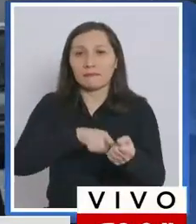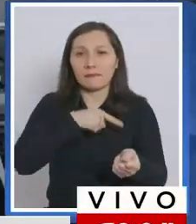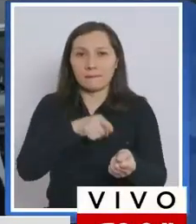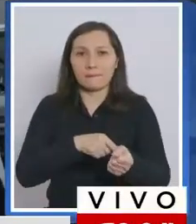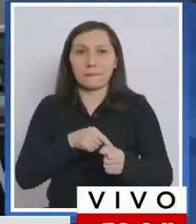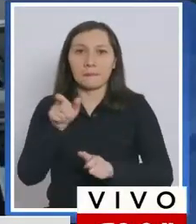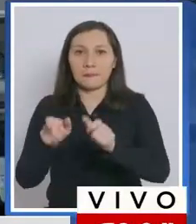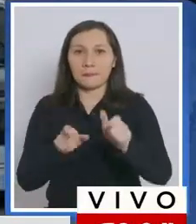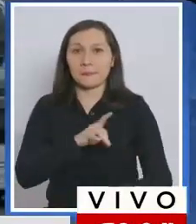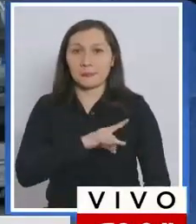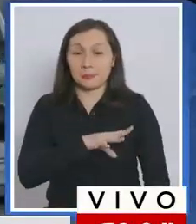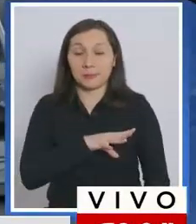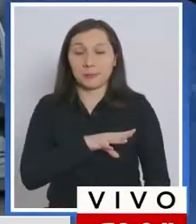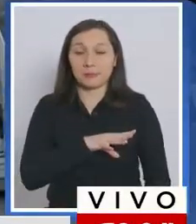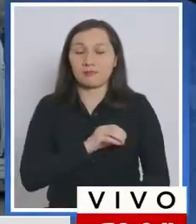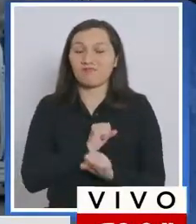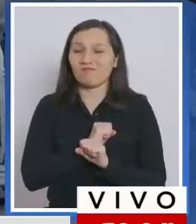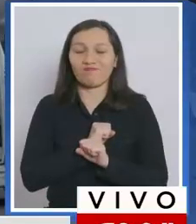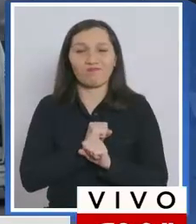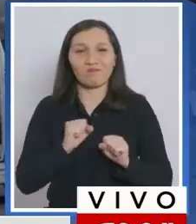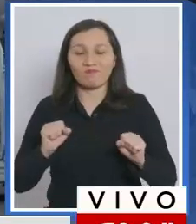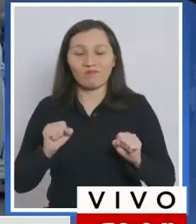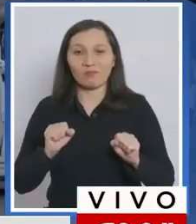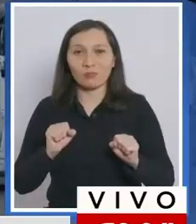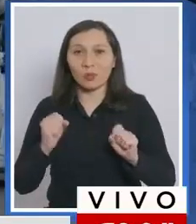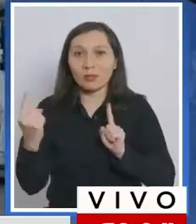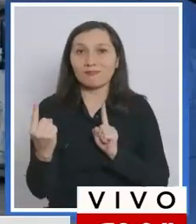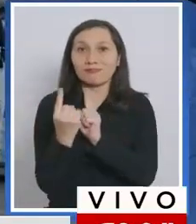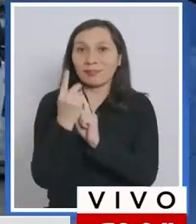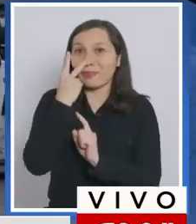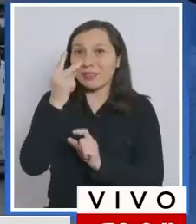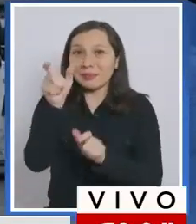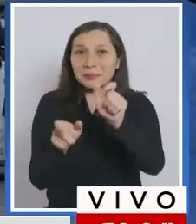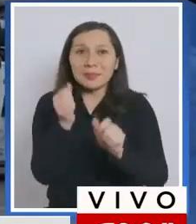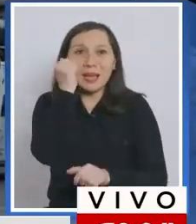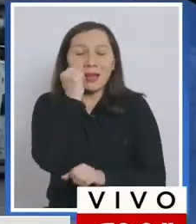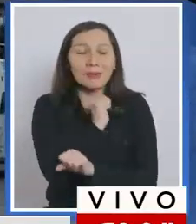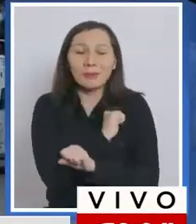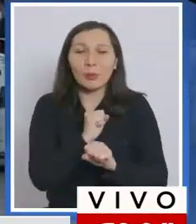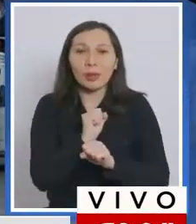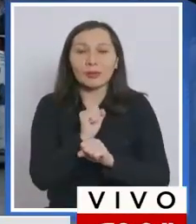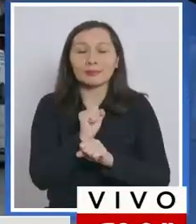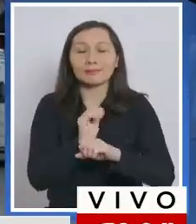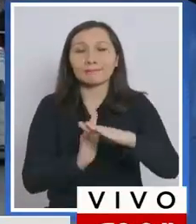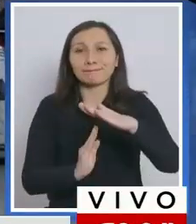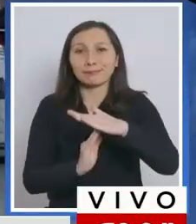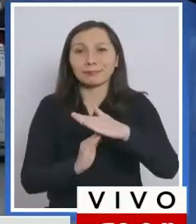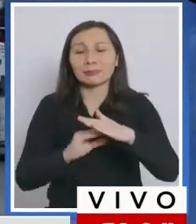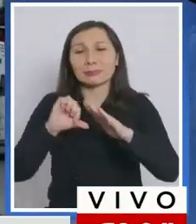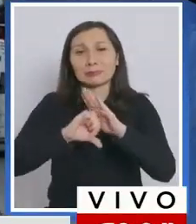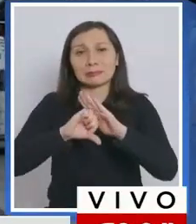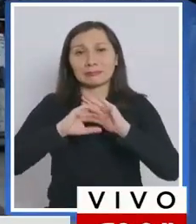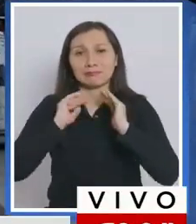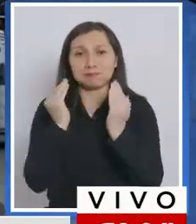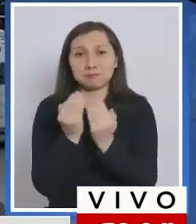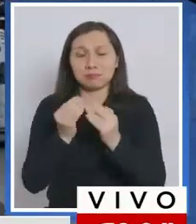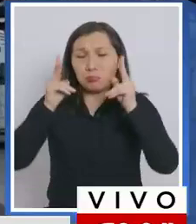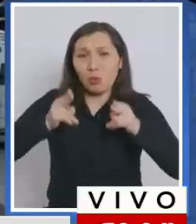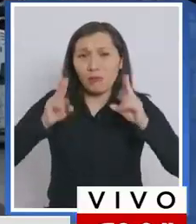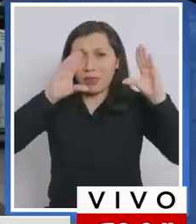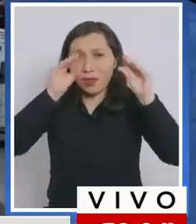chilenas que no han podido encontrarse con sus seres queridos que han debido enfrentar cuarentenas 'toque de